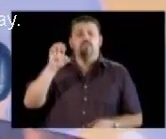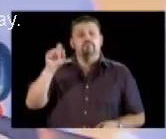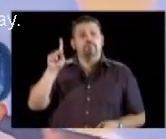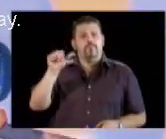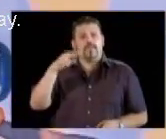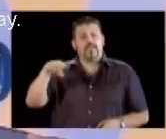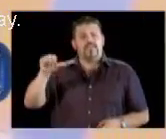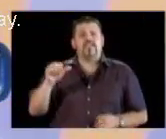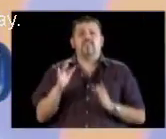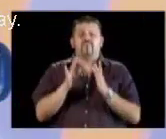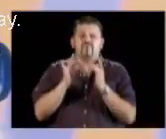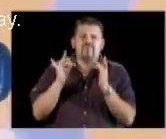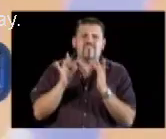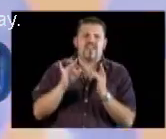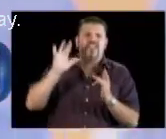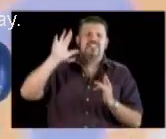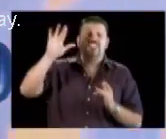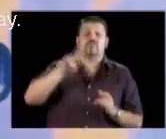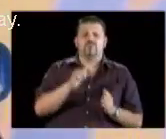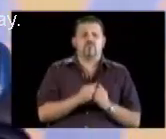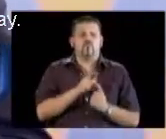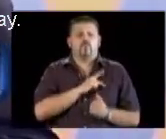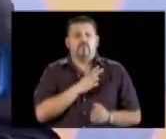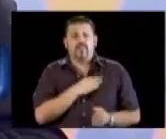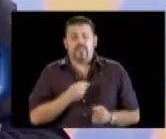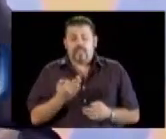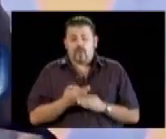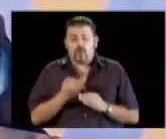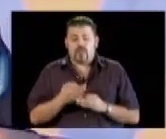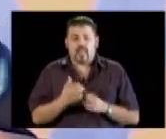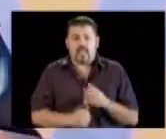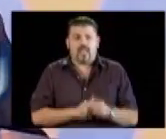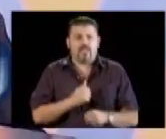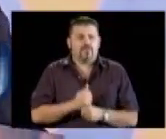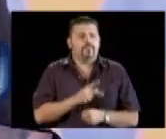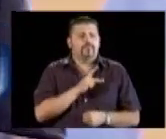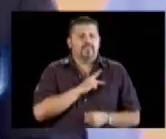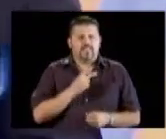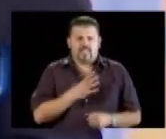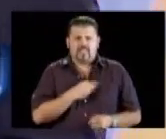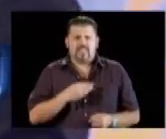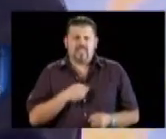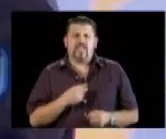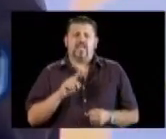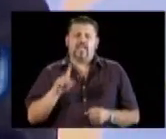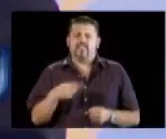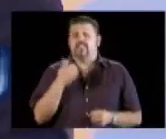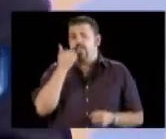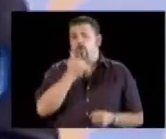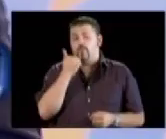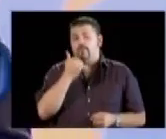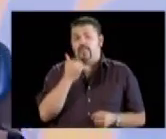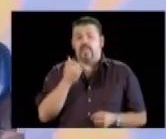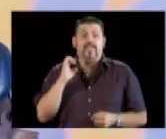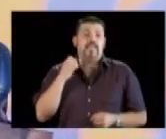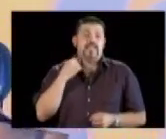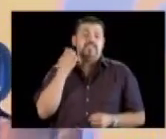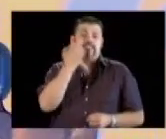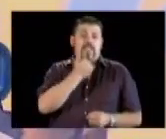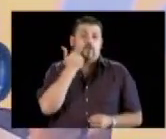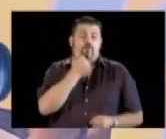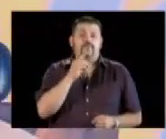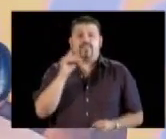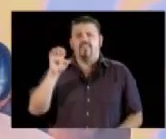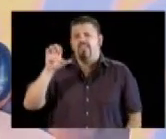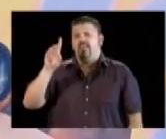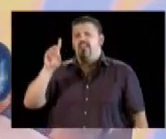Francia con mi hija porque cumplió años. Mi hija es una alumna o exalumna de Educare en Guadalajara